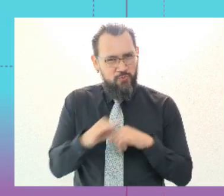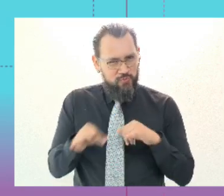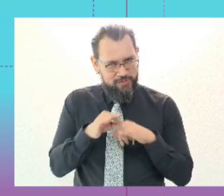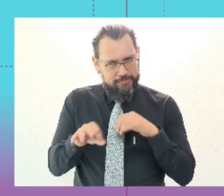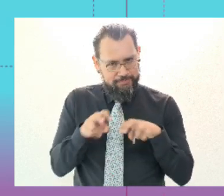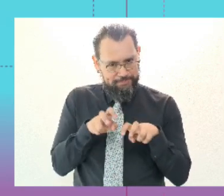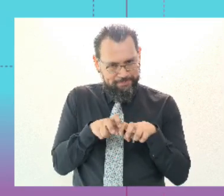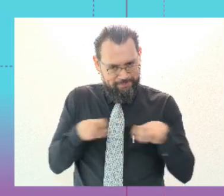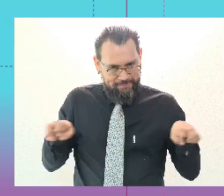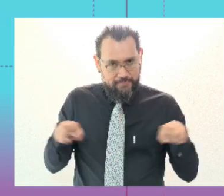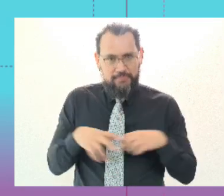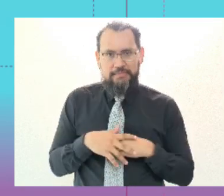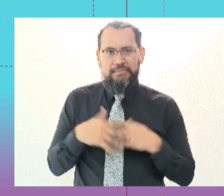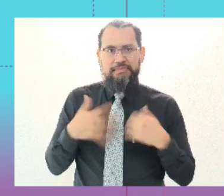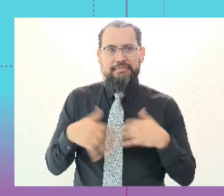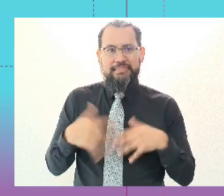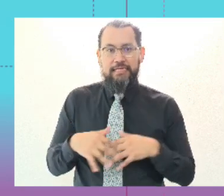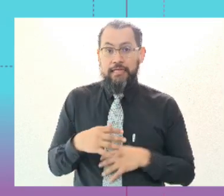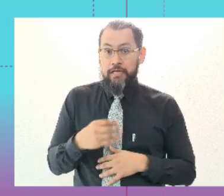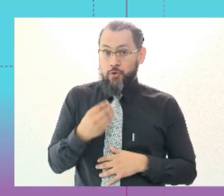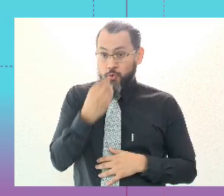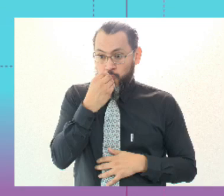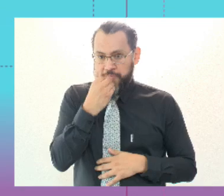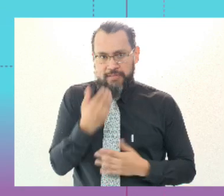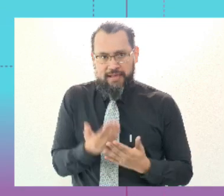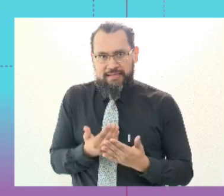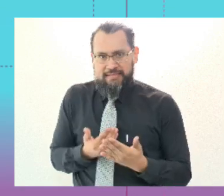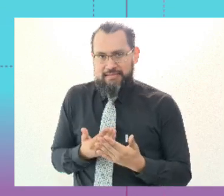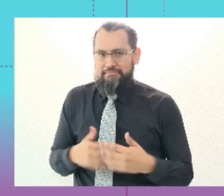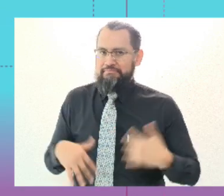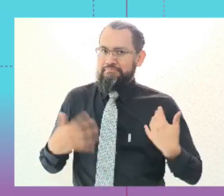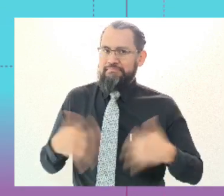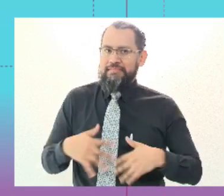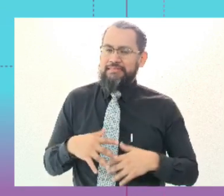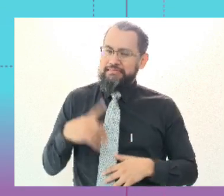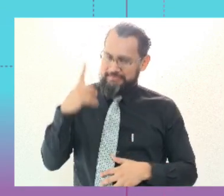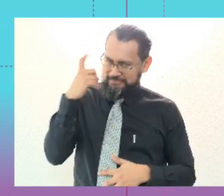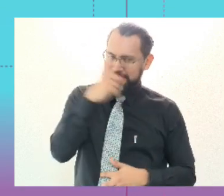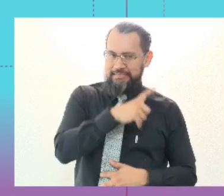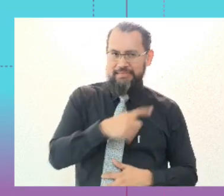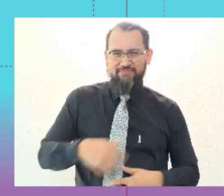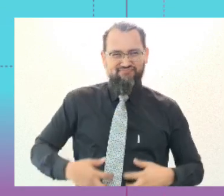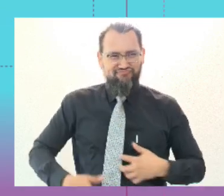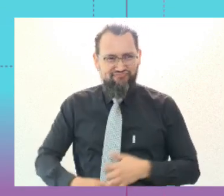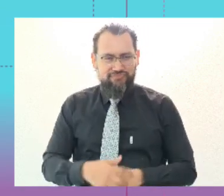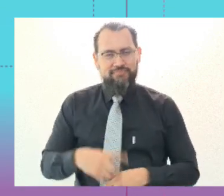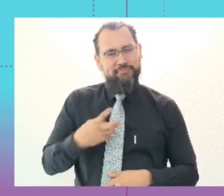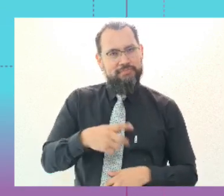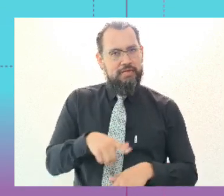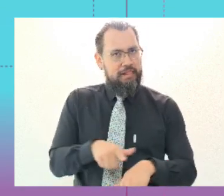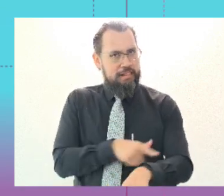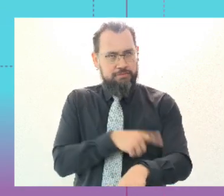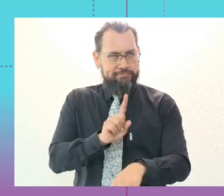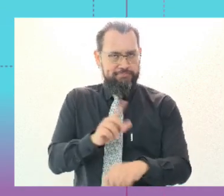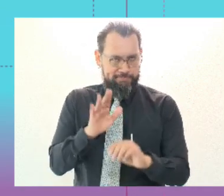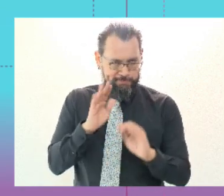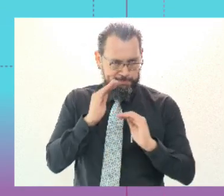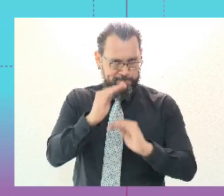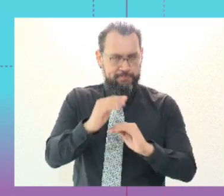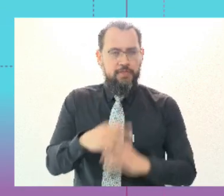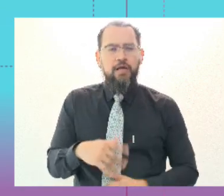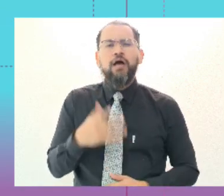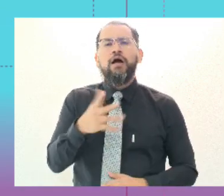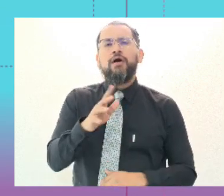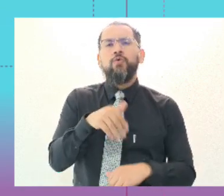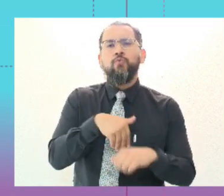siempre los paneles que son antes de la hora de la comida pueden ser complicados cuando se alargan. Entonces vamos a comenzar.